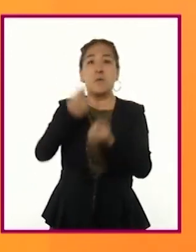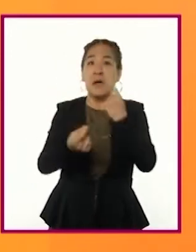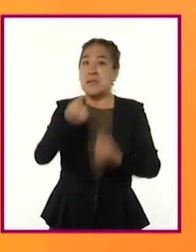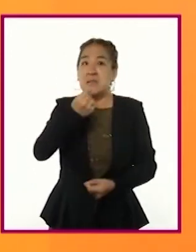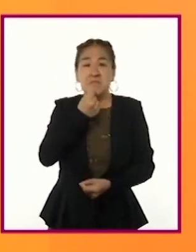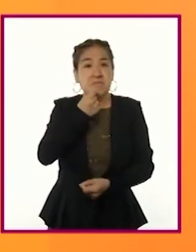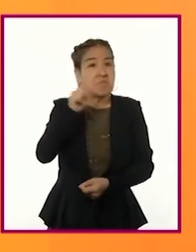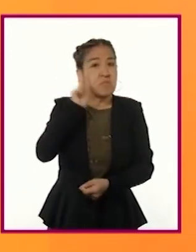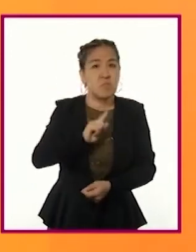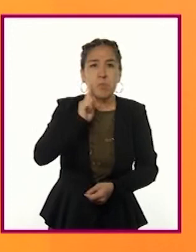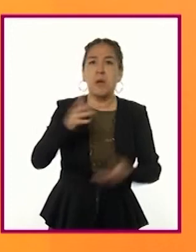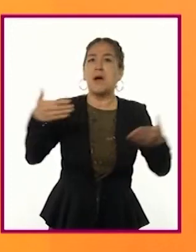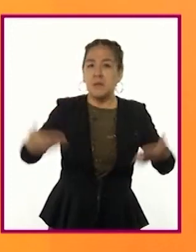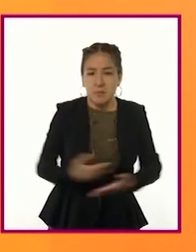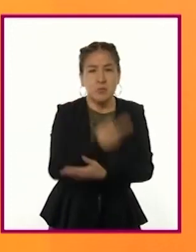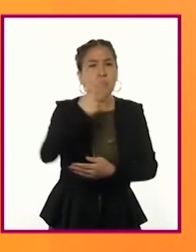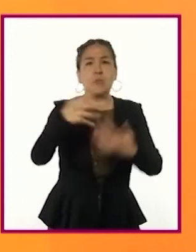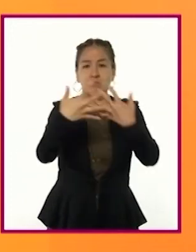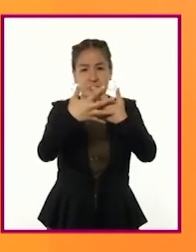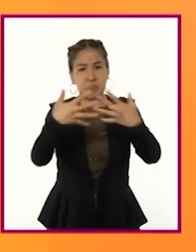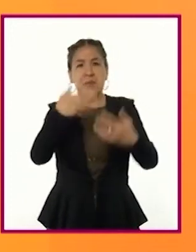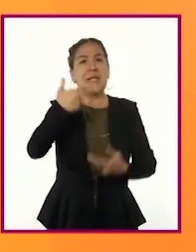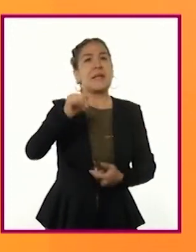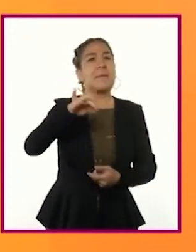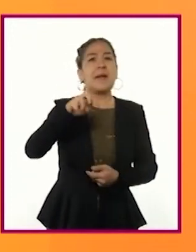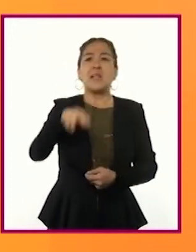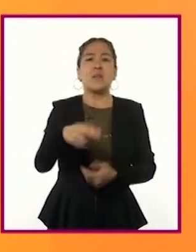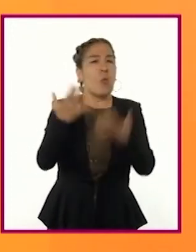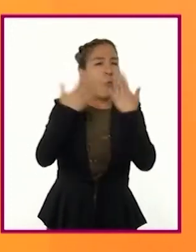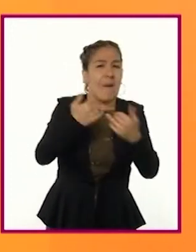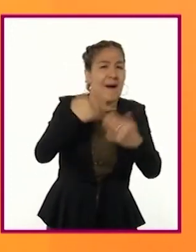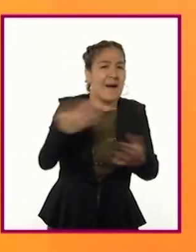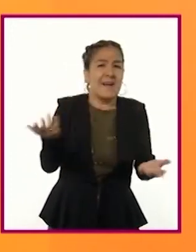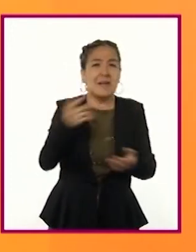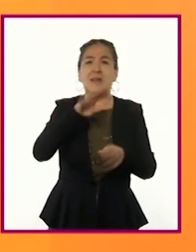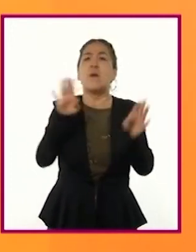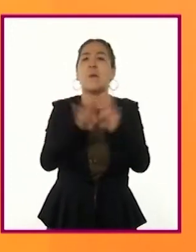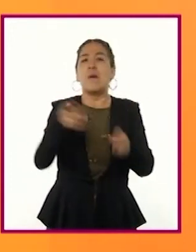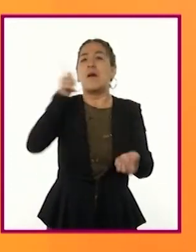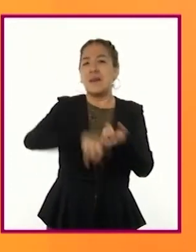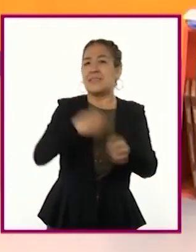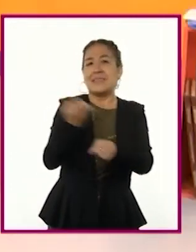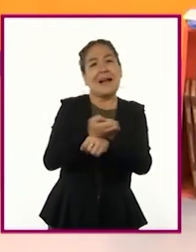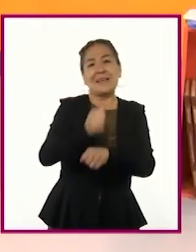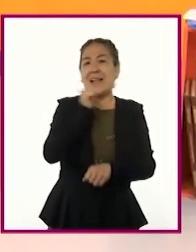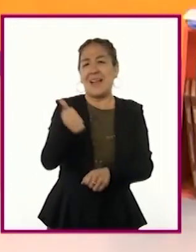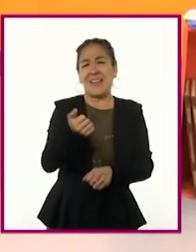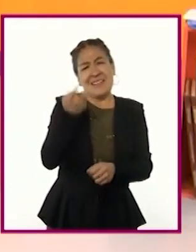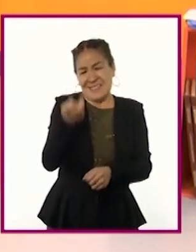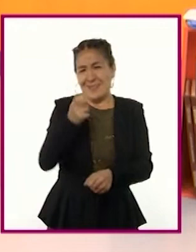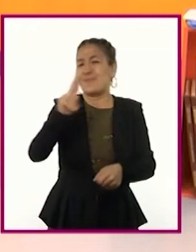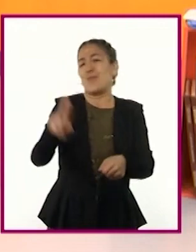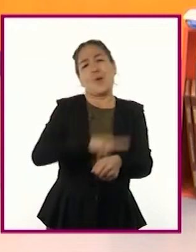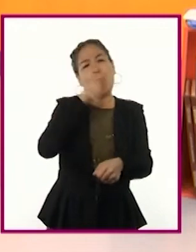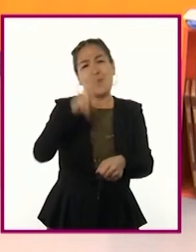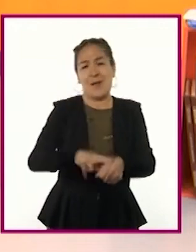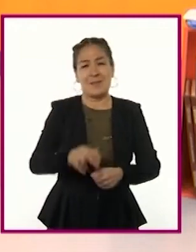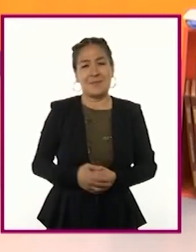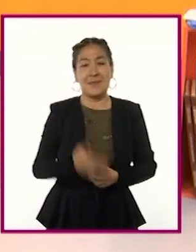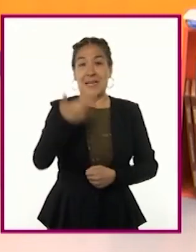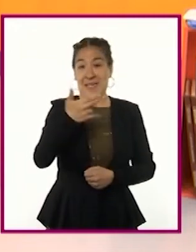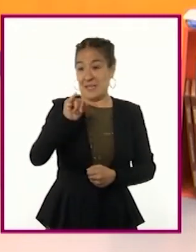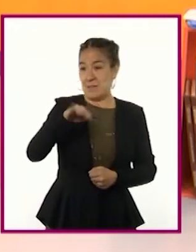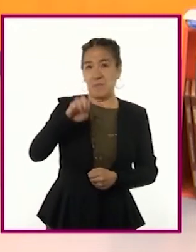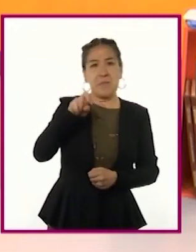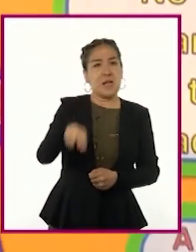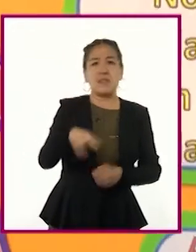mucho himen y por tal motivo no hay sangrado. En ambos casos es normal. Además, el himen puede